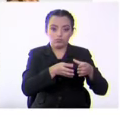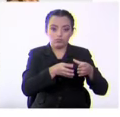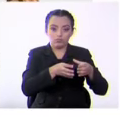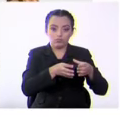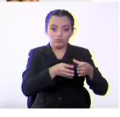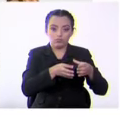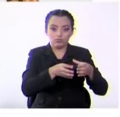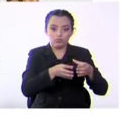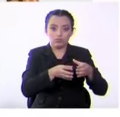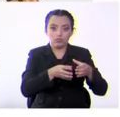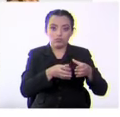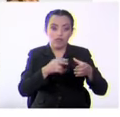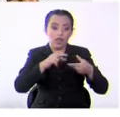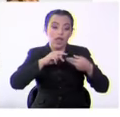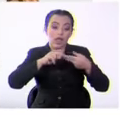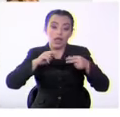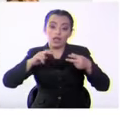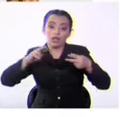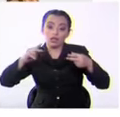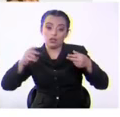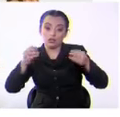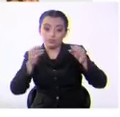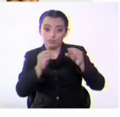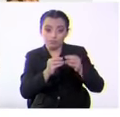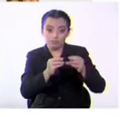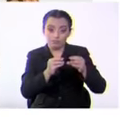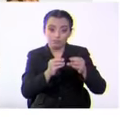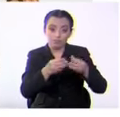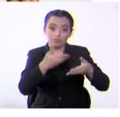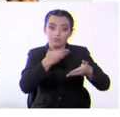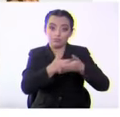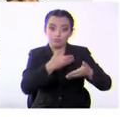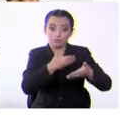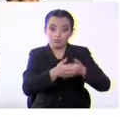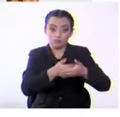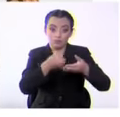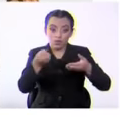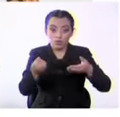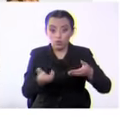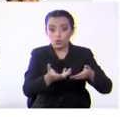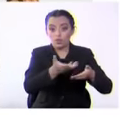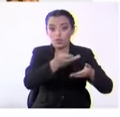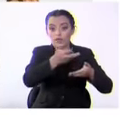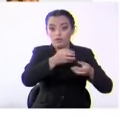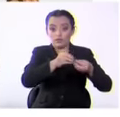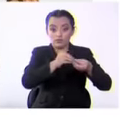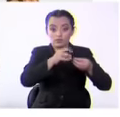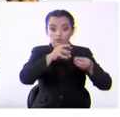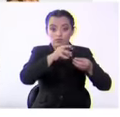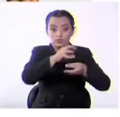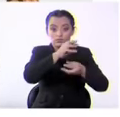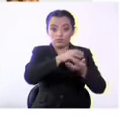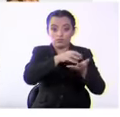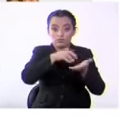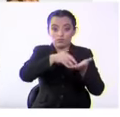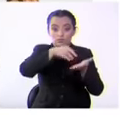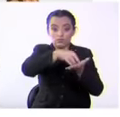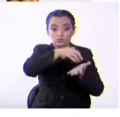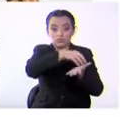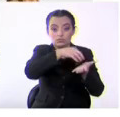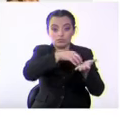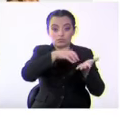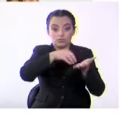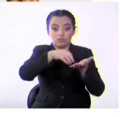variantes alélicas. El caso de interés es el de las nuevas variantes, lo que tiene un efecto semejante al de